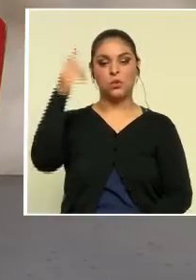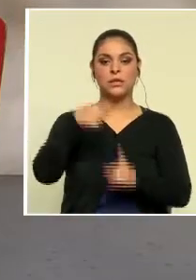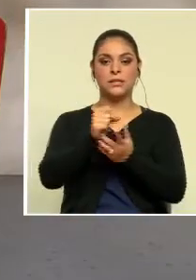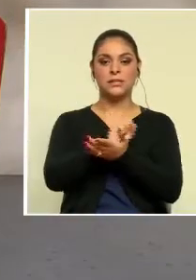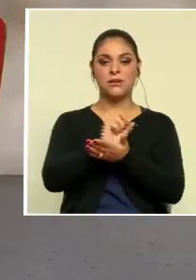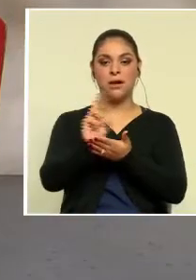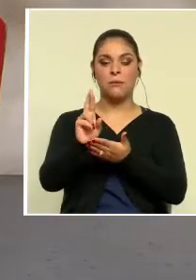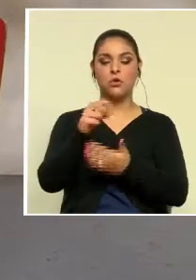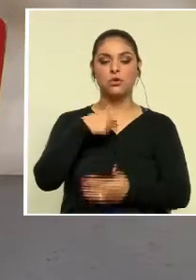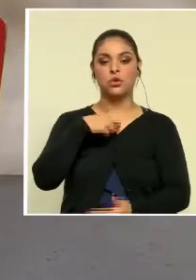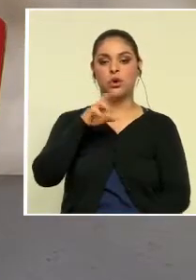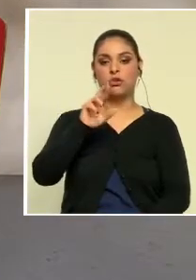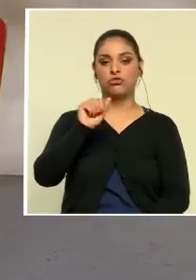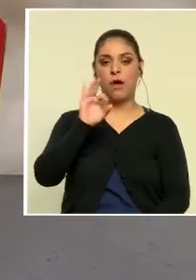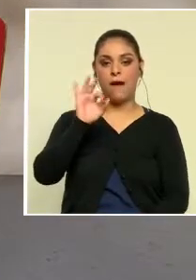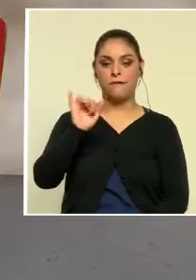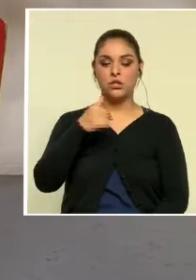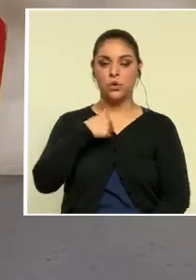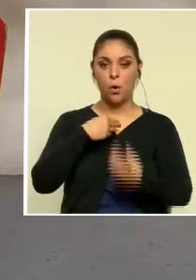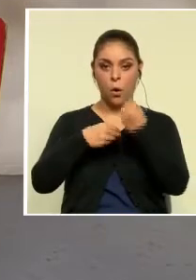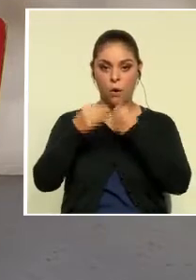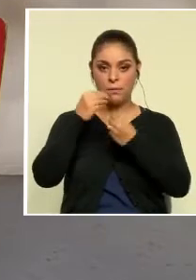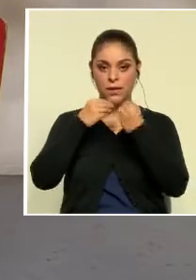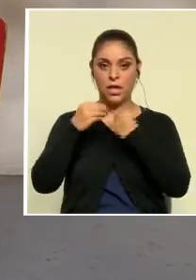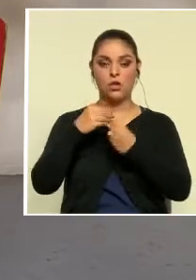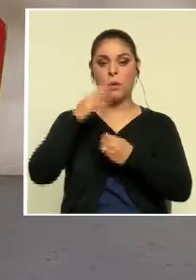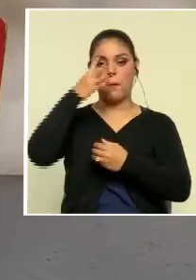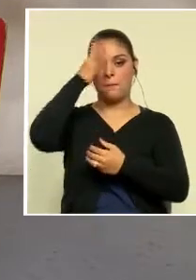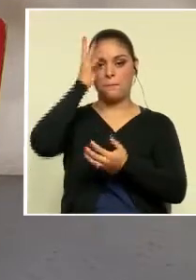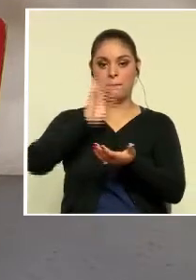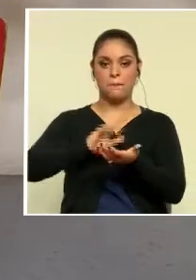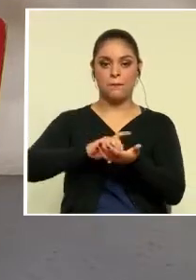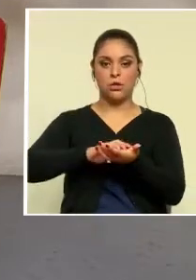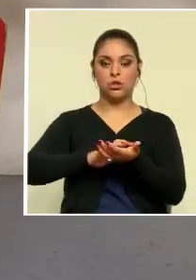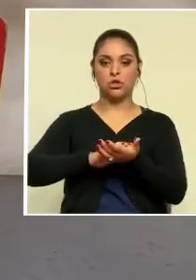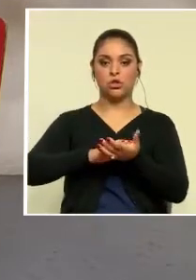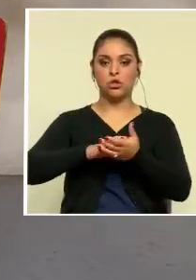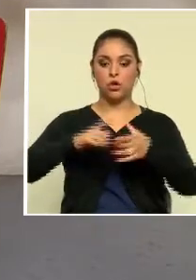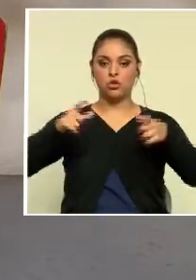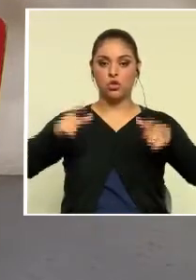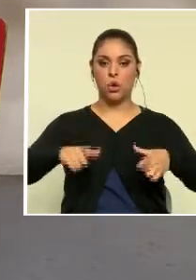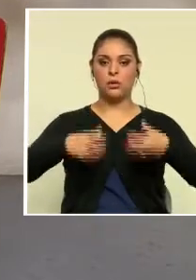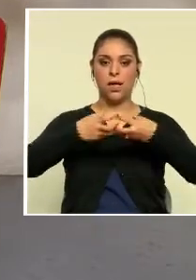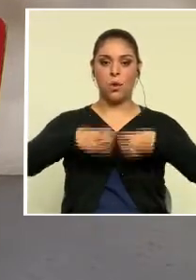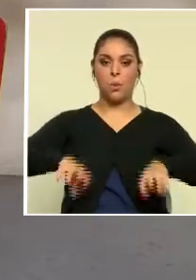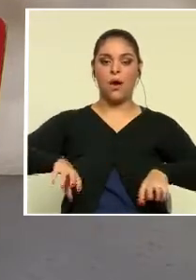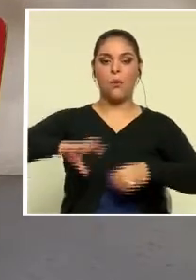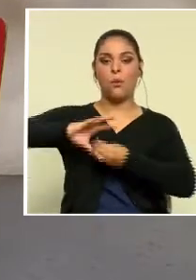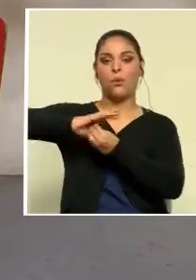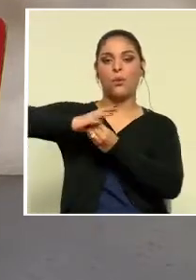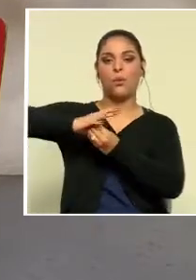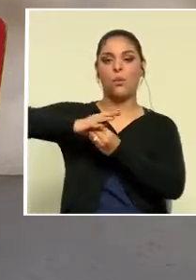soy graphic y aceites ayunando pintó torta de huevo y jugo de naranja